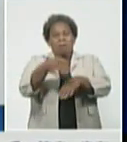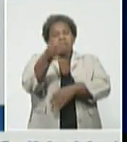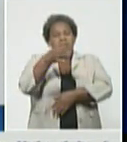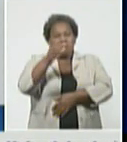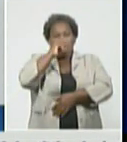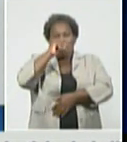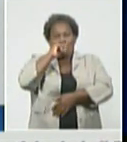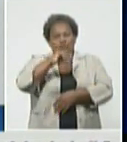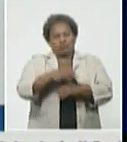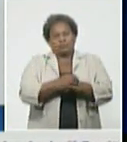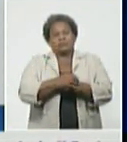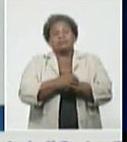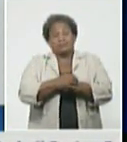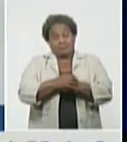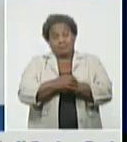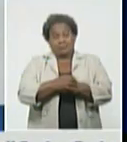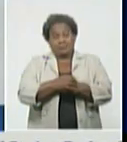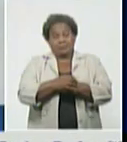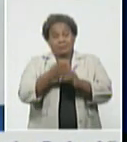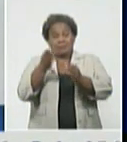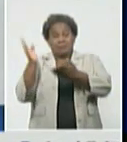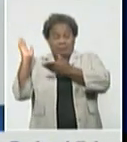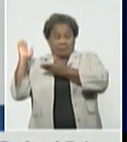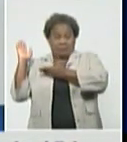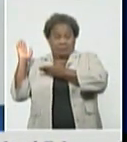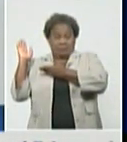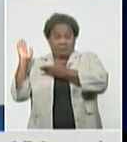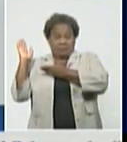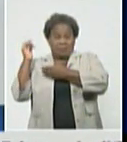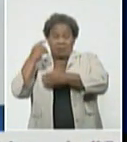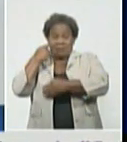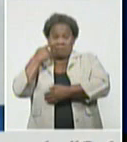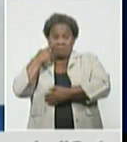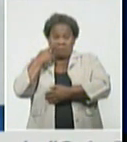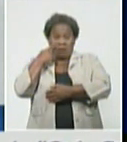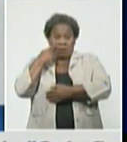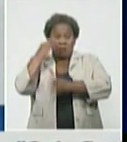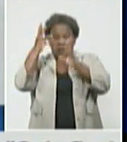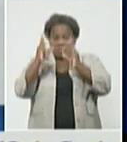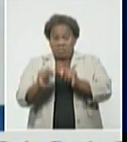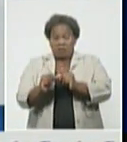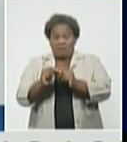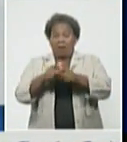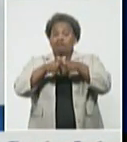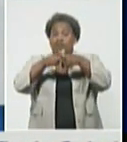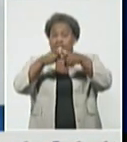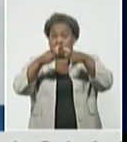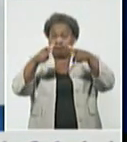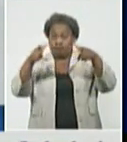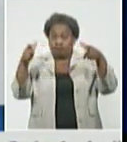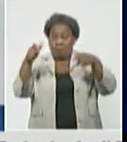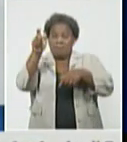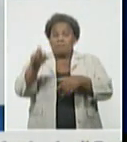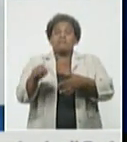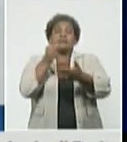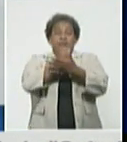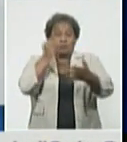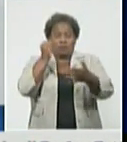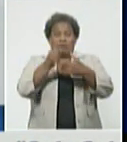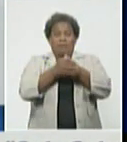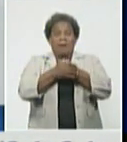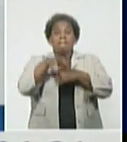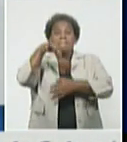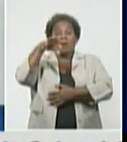municipio, donde, como ustedes pueden ver, es una cifra elevada de casos confirmados. En Pinar del